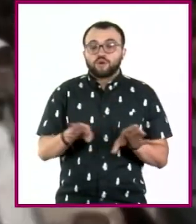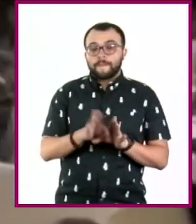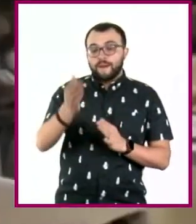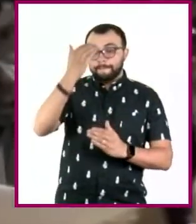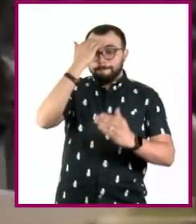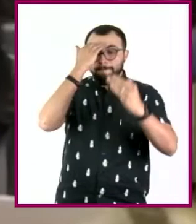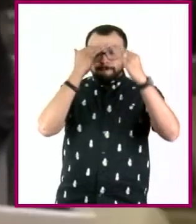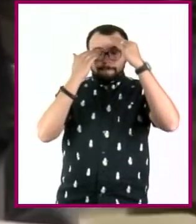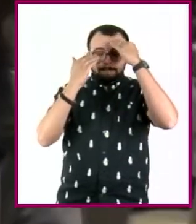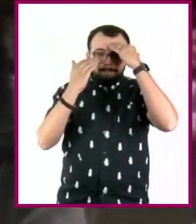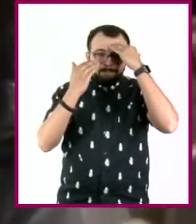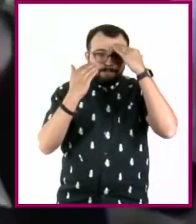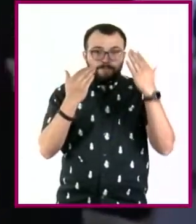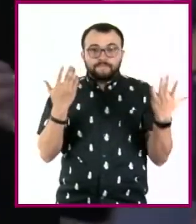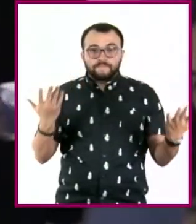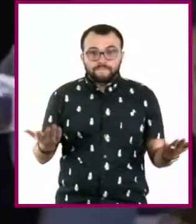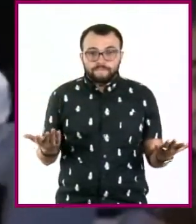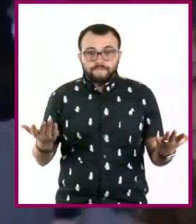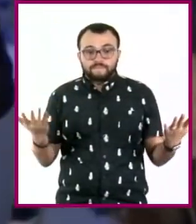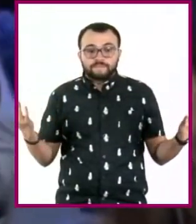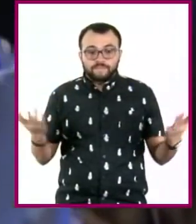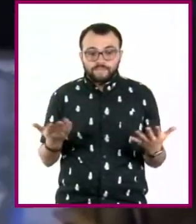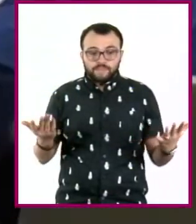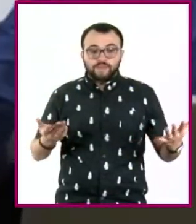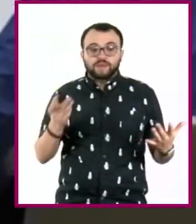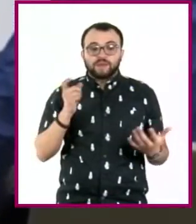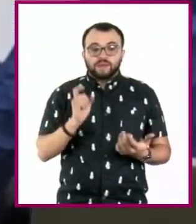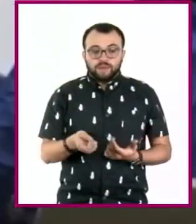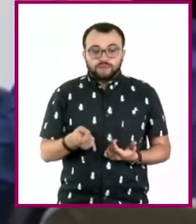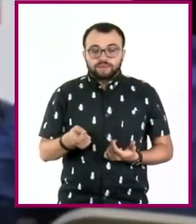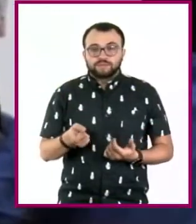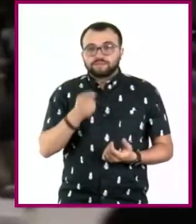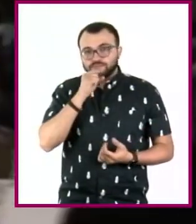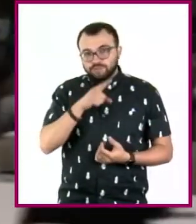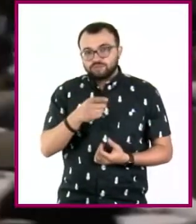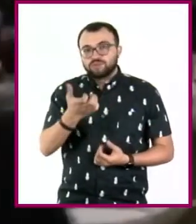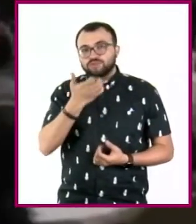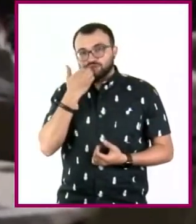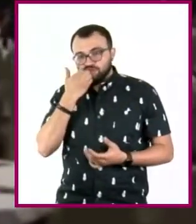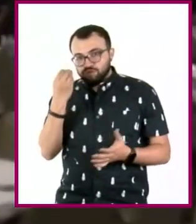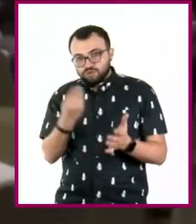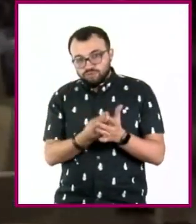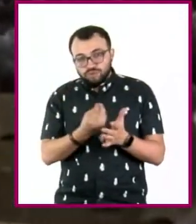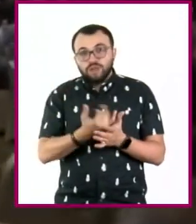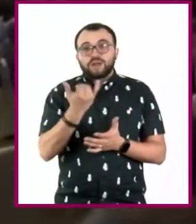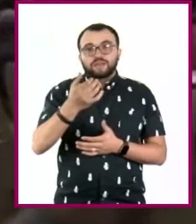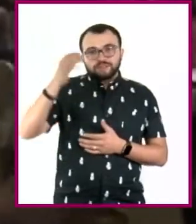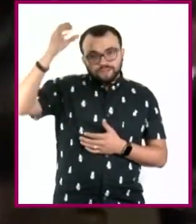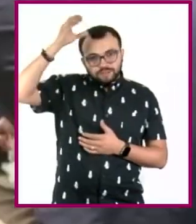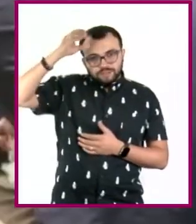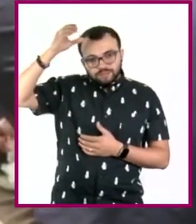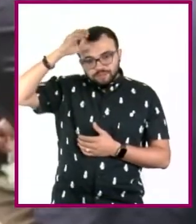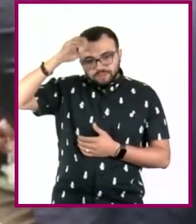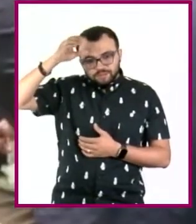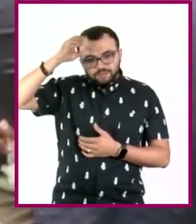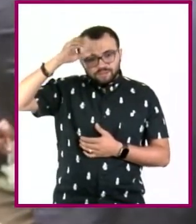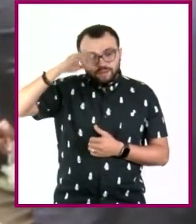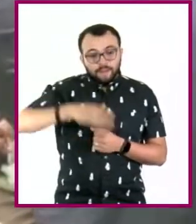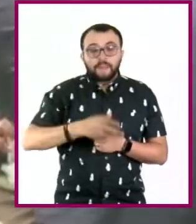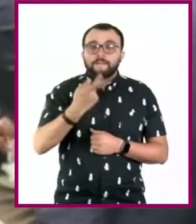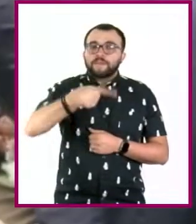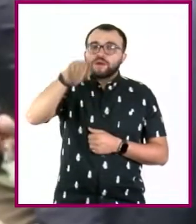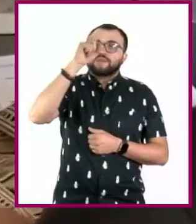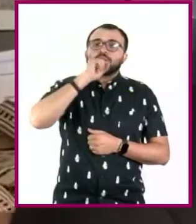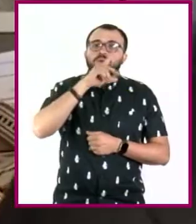conocimiento generado desde los ámbitos académico y científico, pero también con